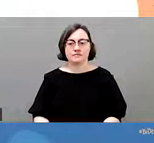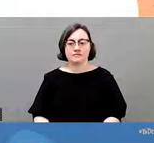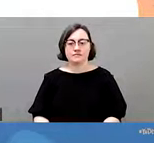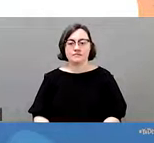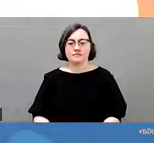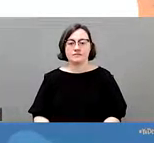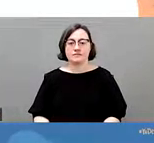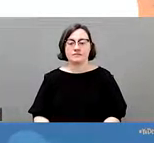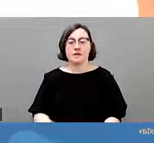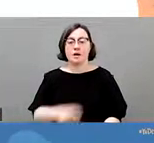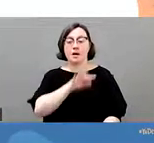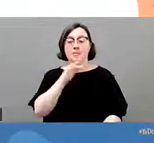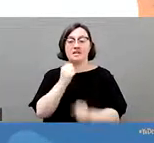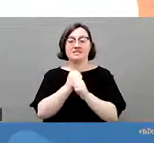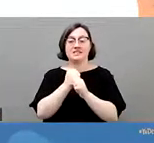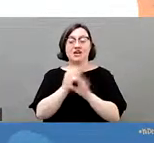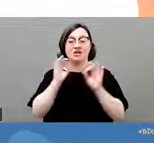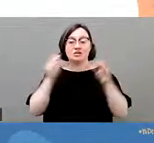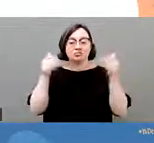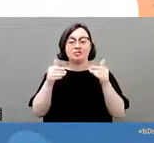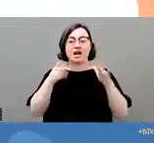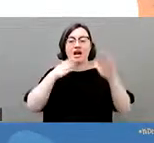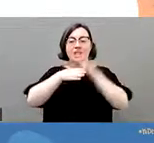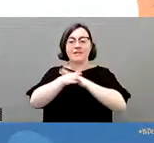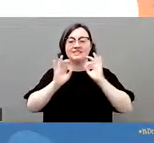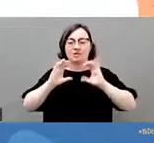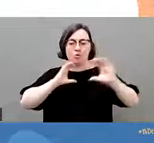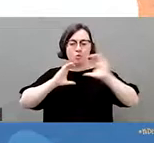comunicación. Y luego trabajar la accesibilidad a la comunicación.